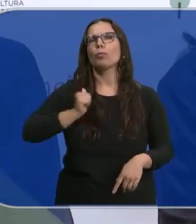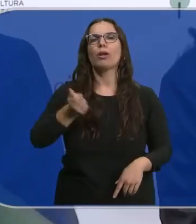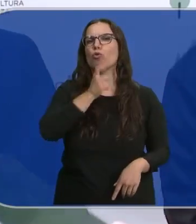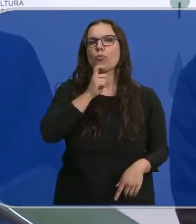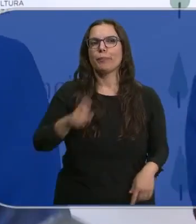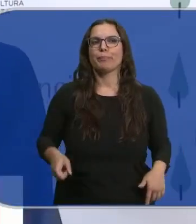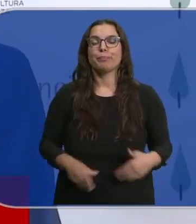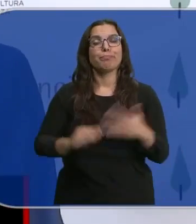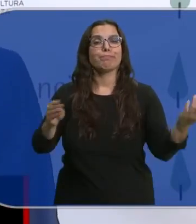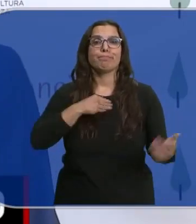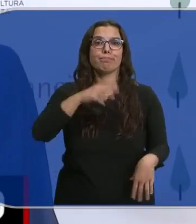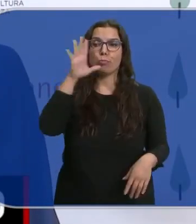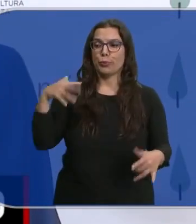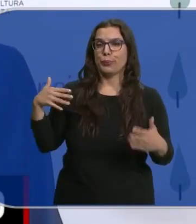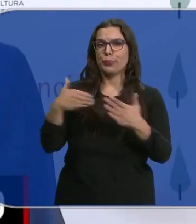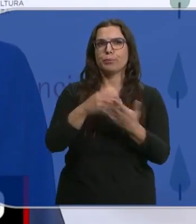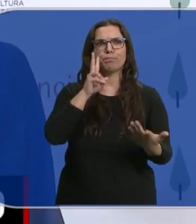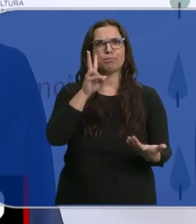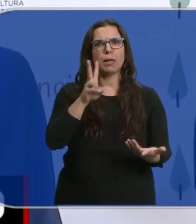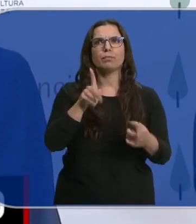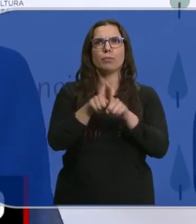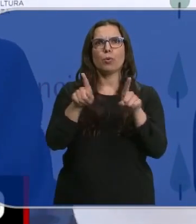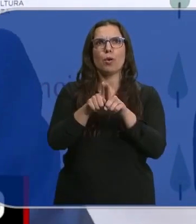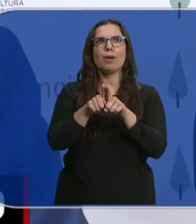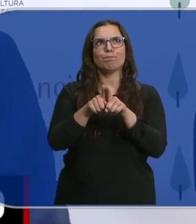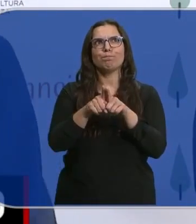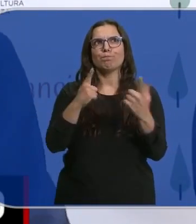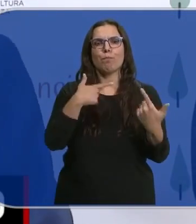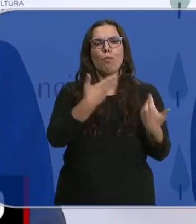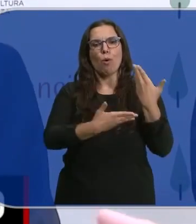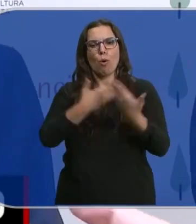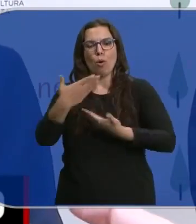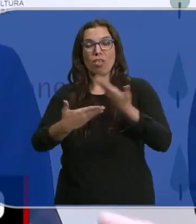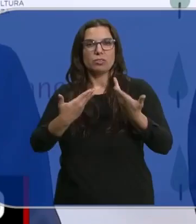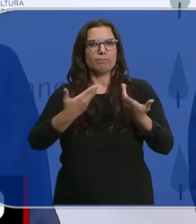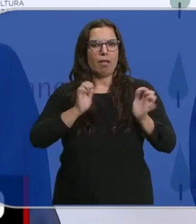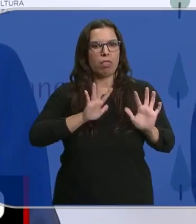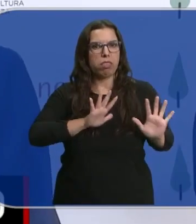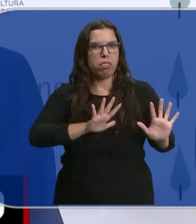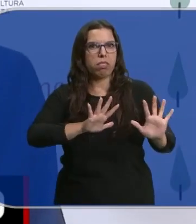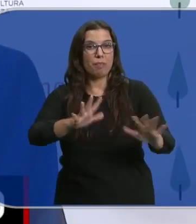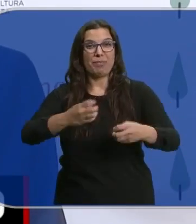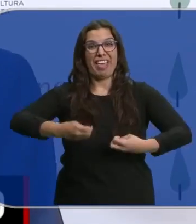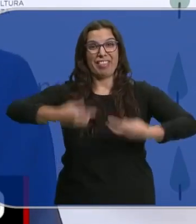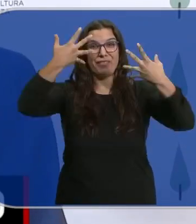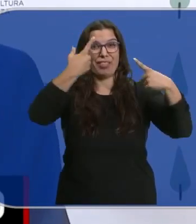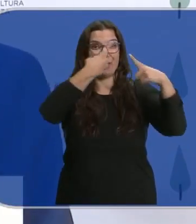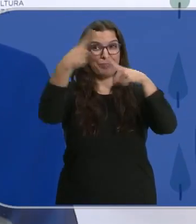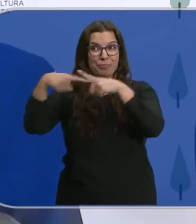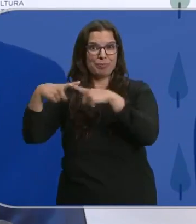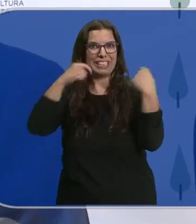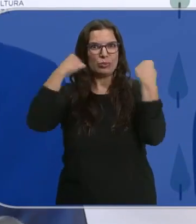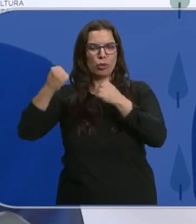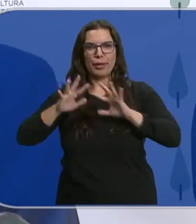Pero por desgracia, pues en los últimos años se está viendo un proceso como consecuencia de abandono de muchos de estos edificios por parte de muchas de